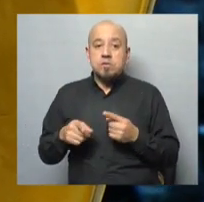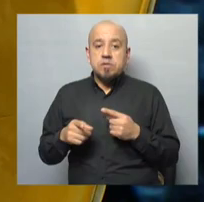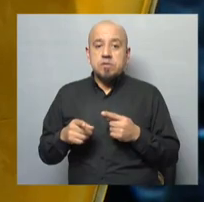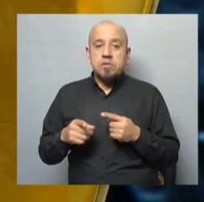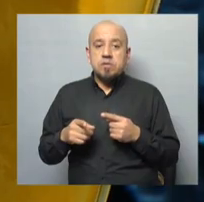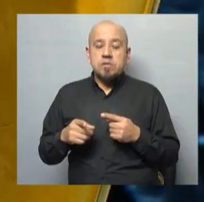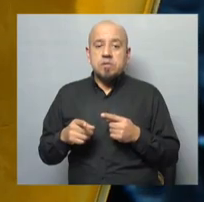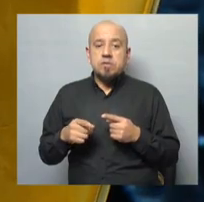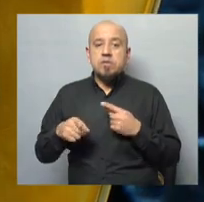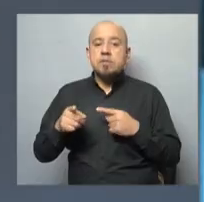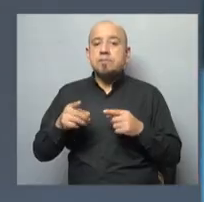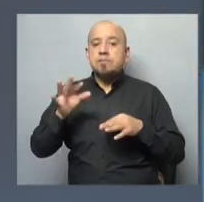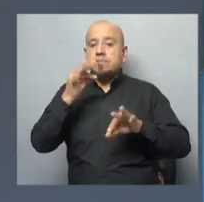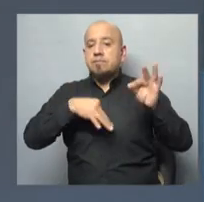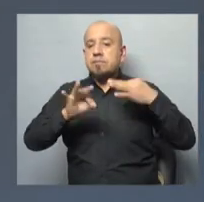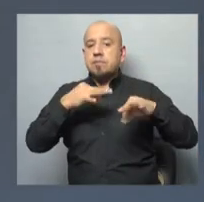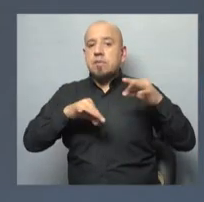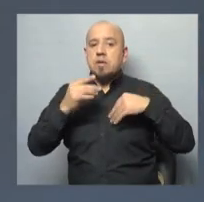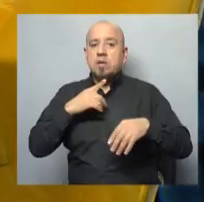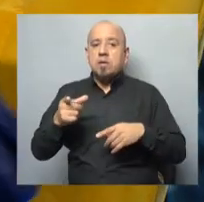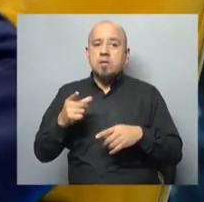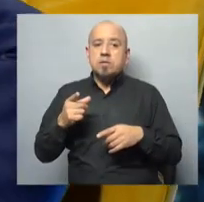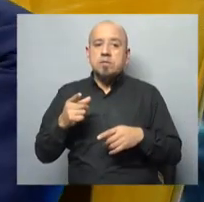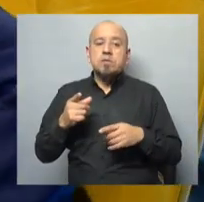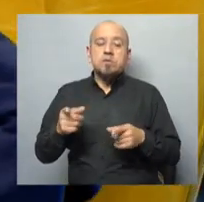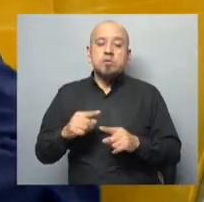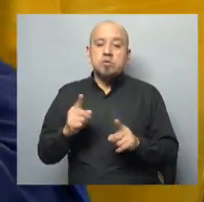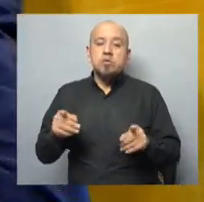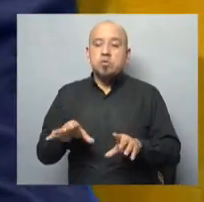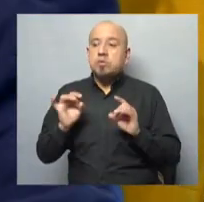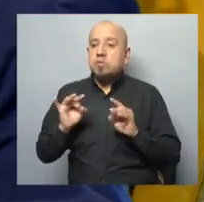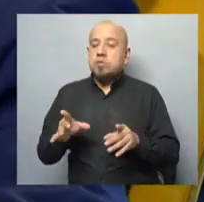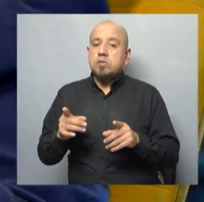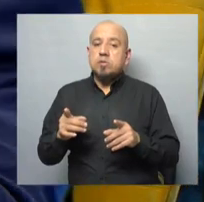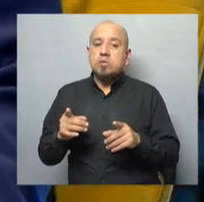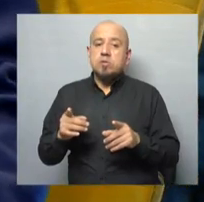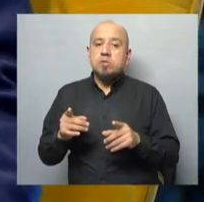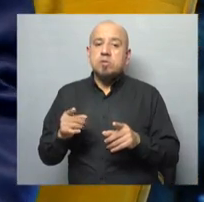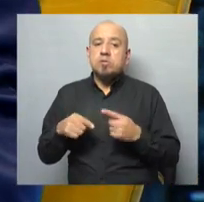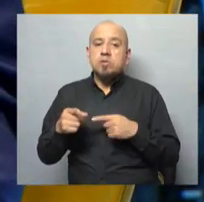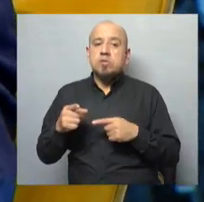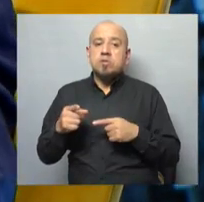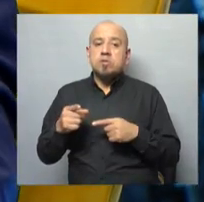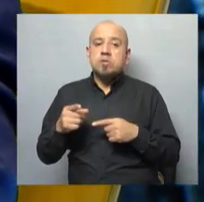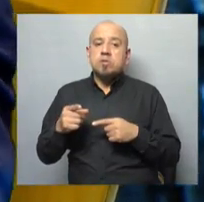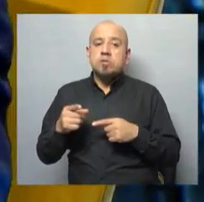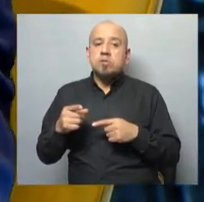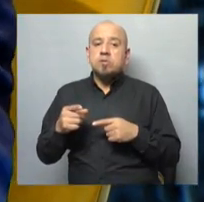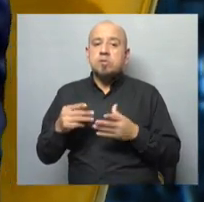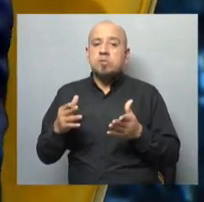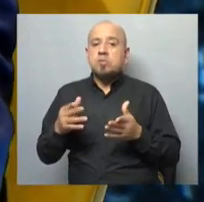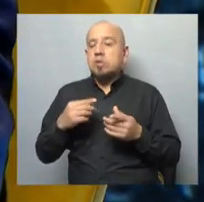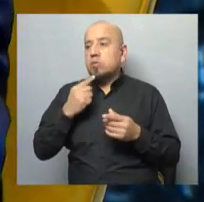la obra era una obra muy fuerte no solamente porque porque se quitaba la ropa para vestirse